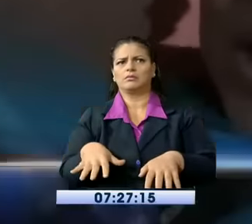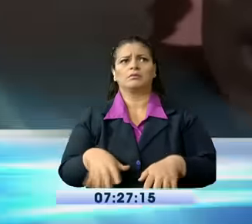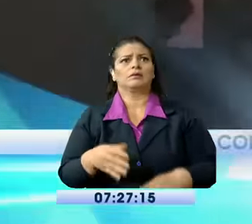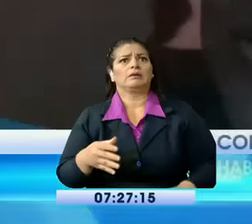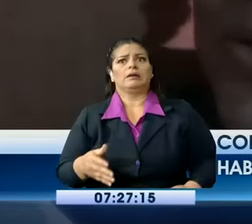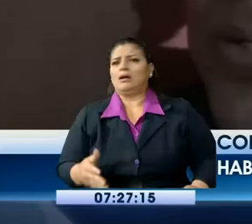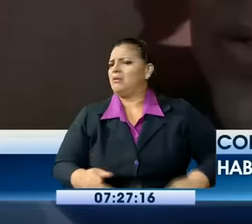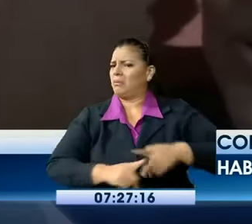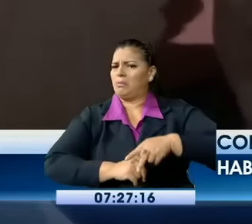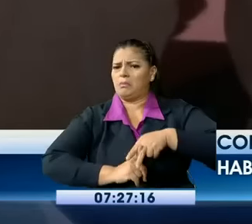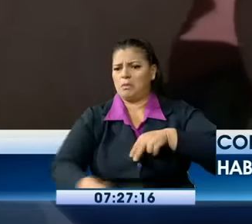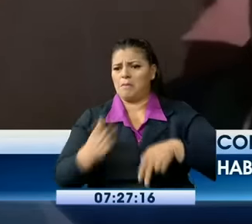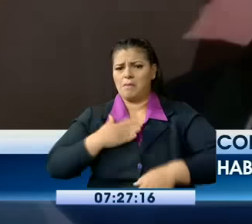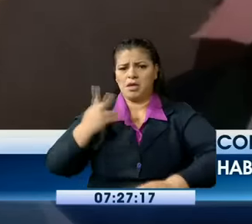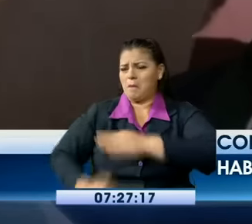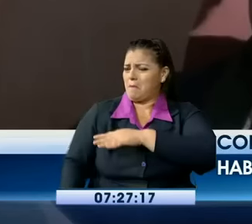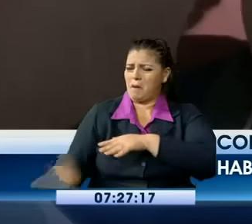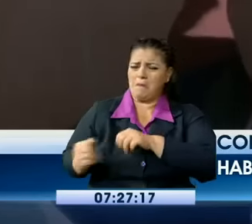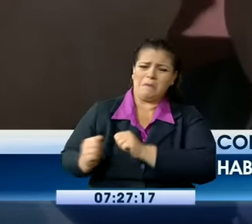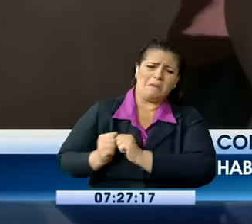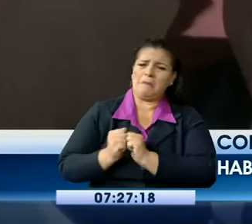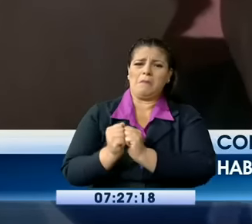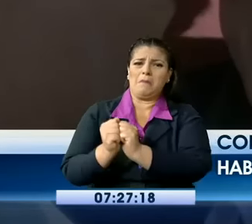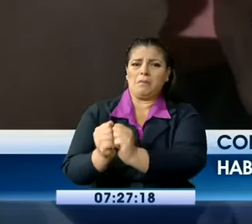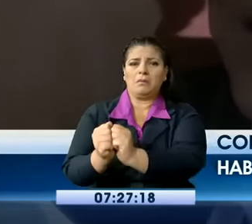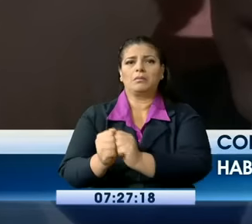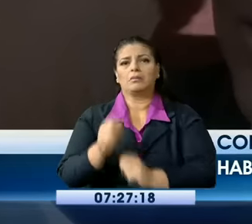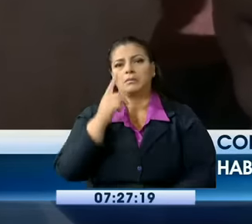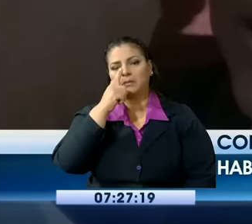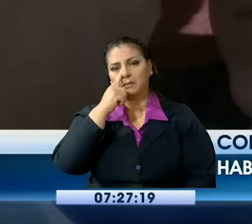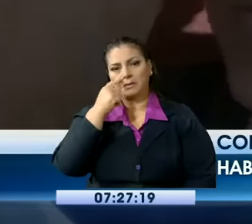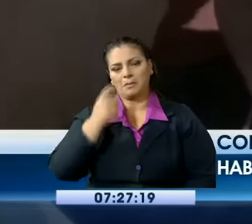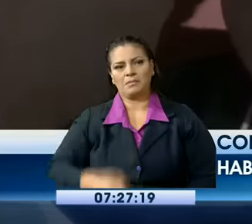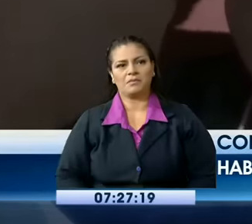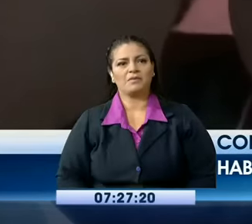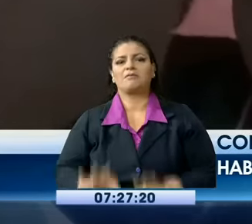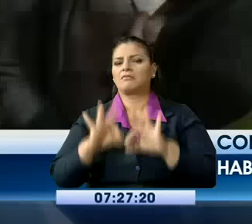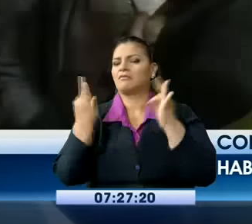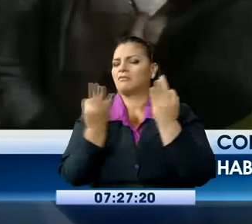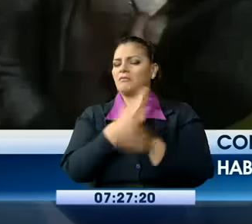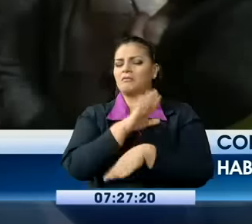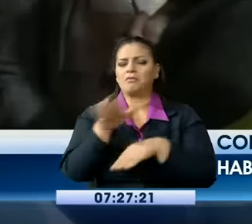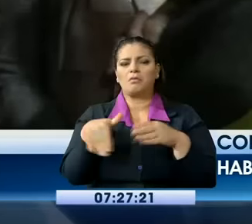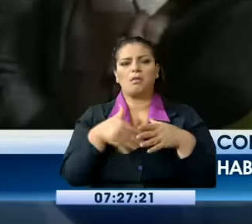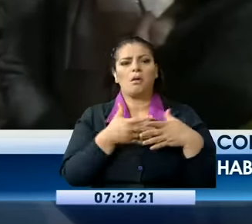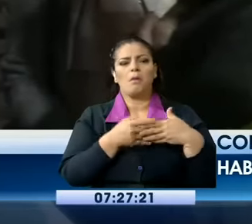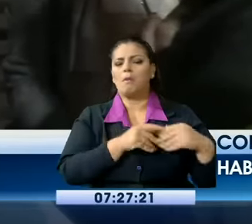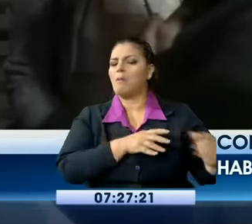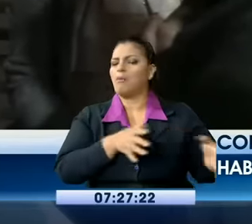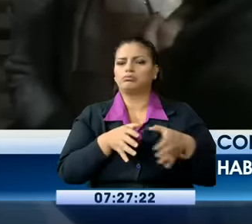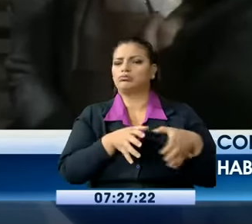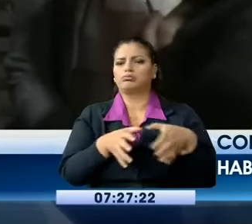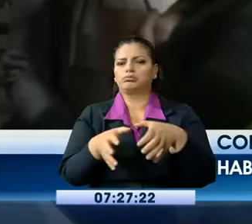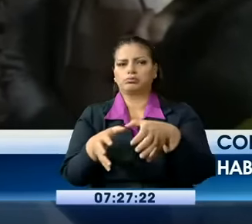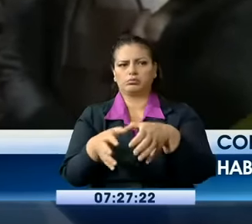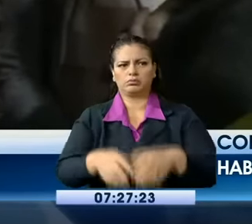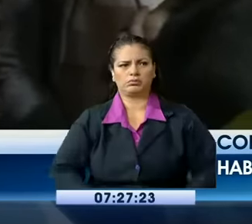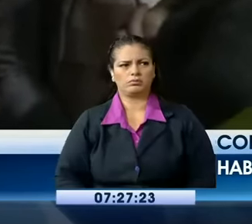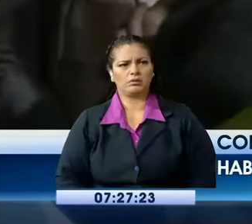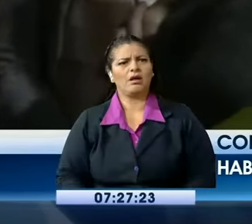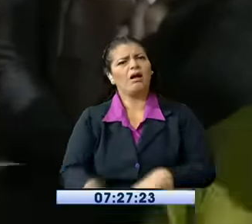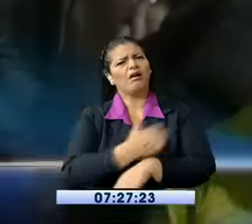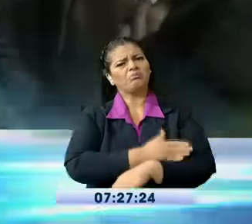los niños, mi hijo, mi hija, toda la familia estamos aquí afuera. Ya no habían tantos movimientos así, hoy